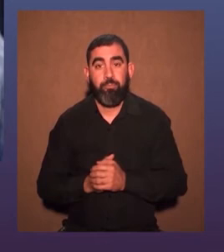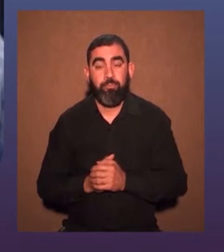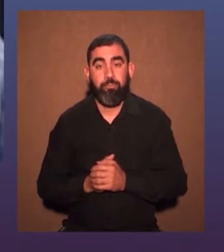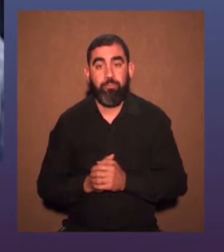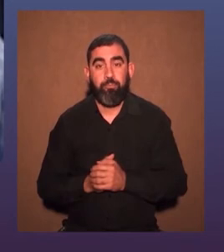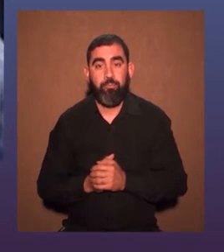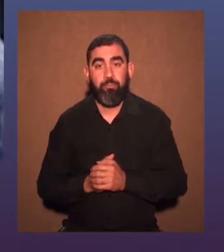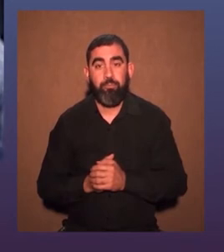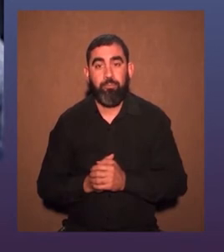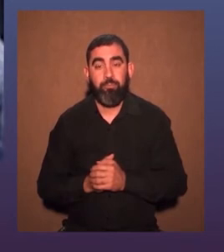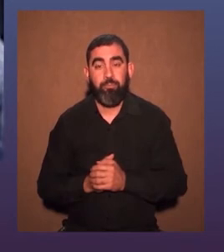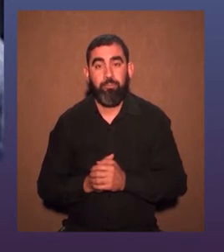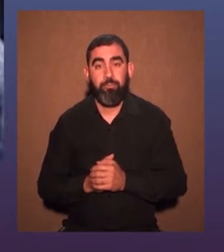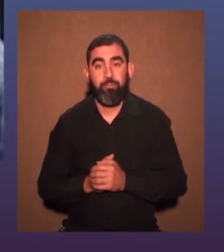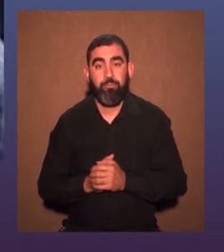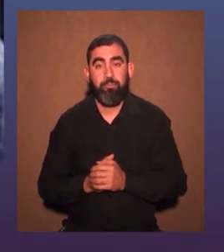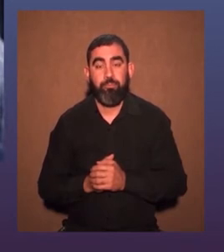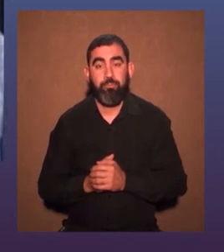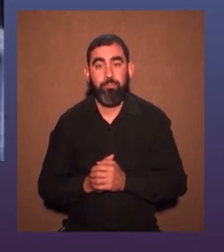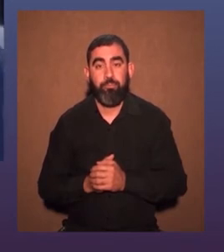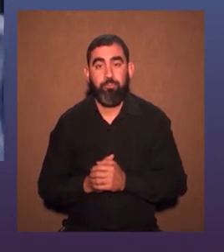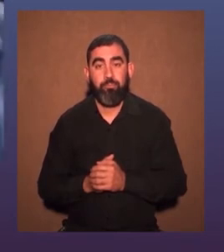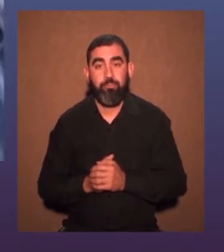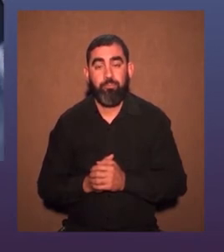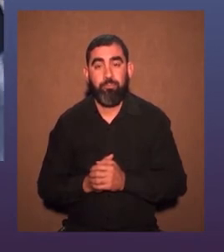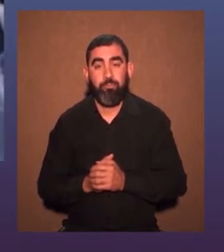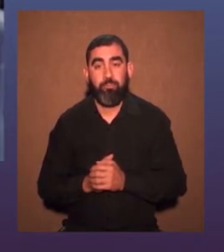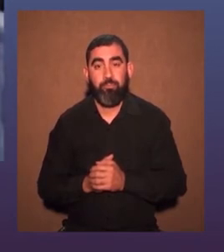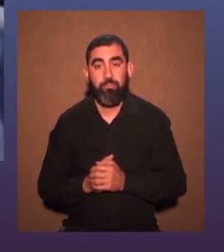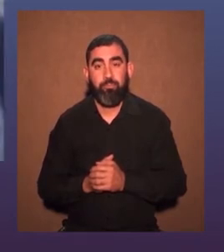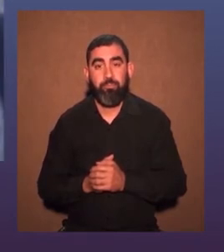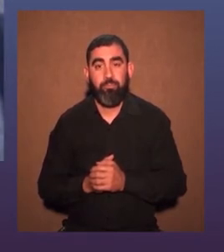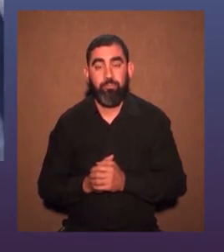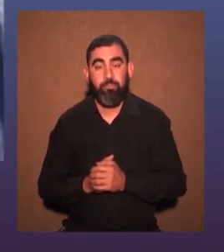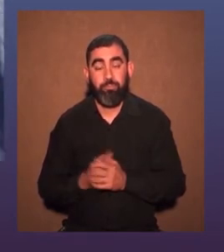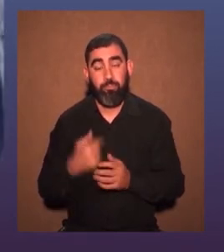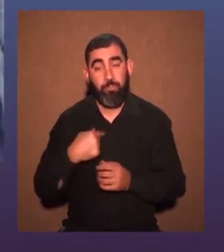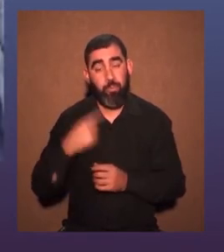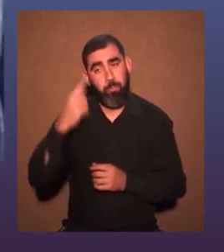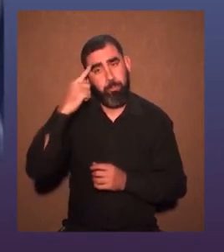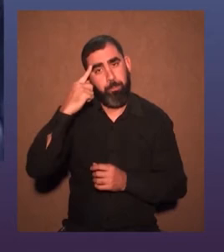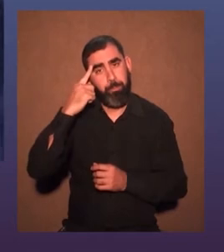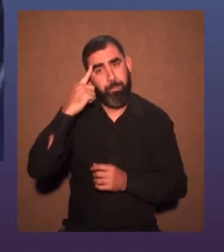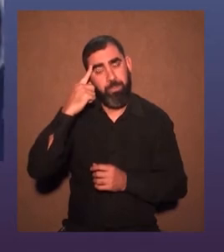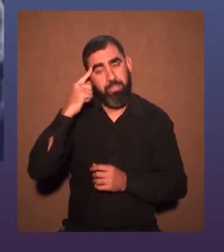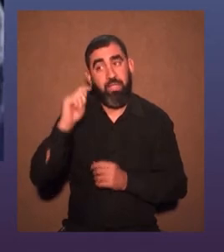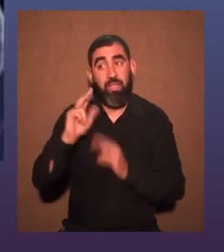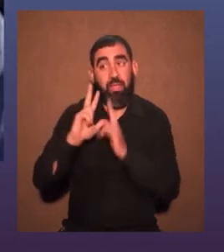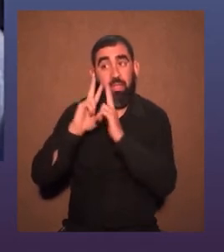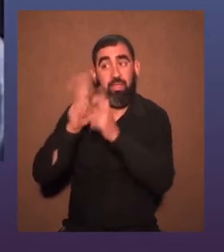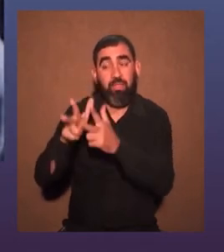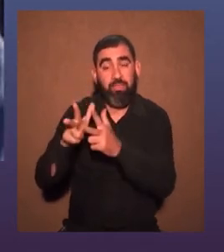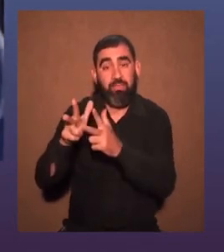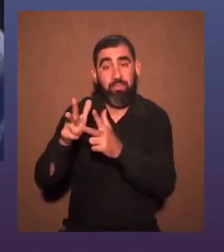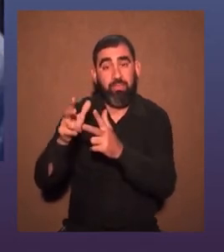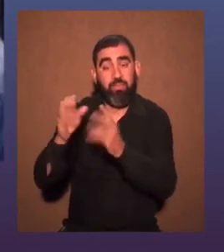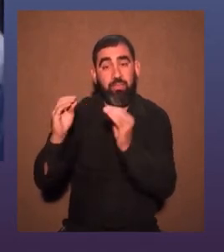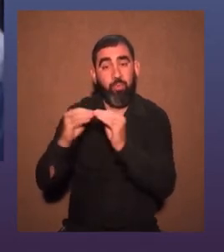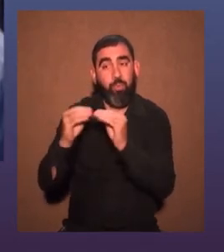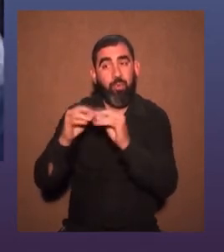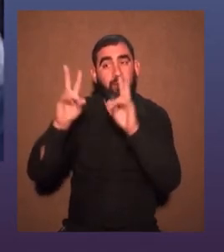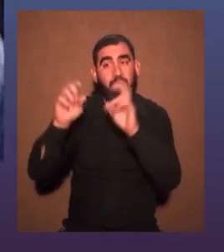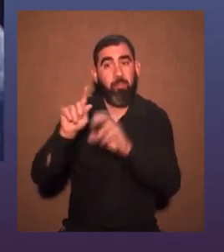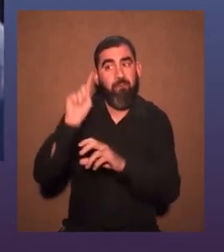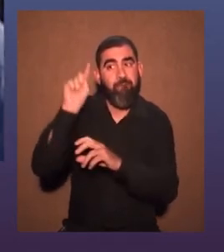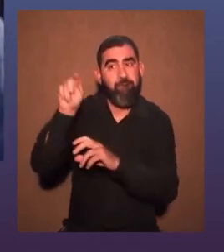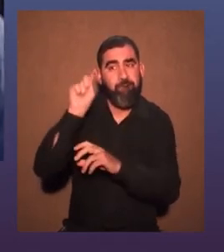A ver, estás muteado, Santi. Perdón, ahí me quedé pensando en esto que decía Hugo de la obsesión